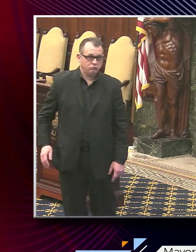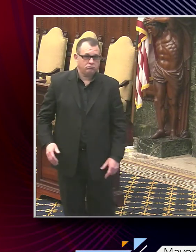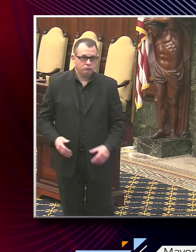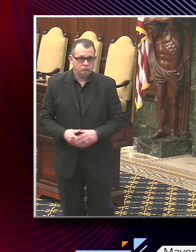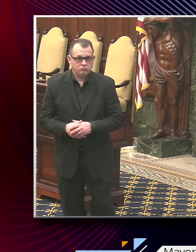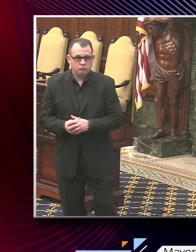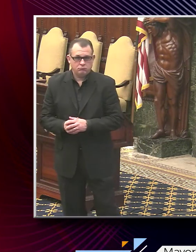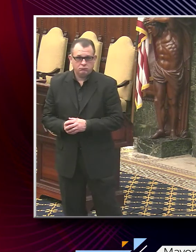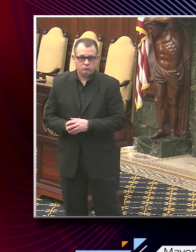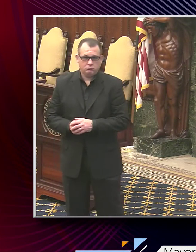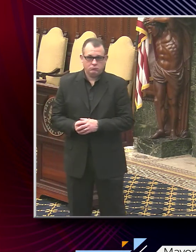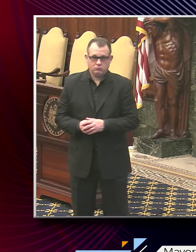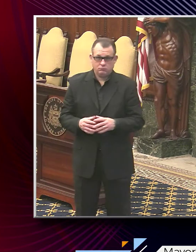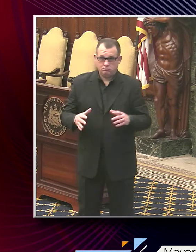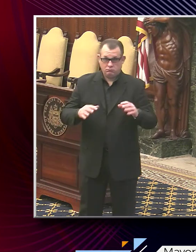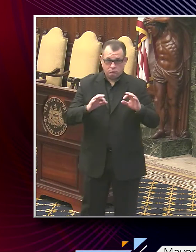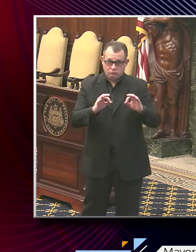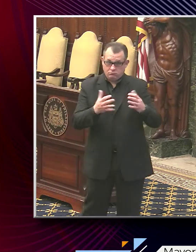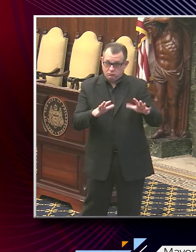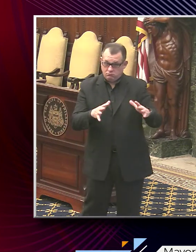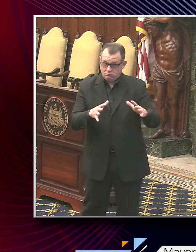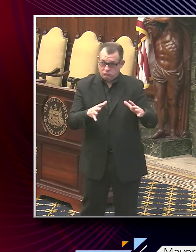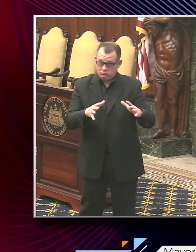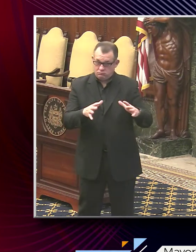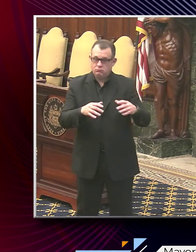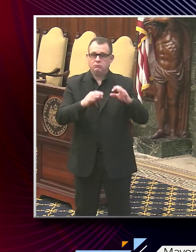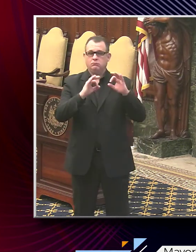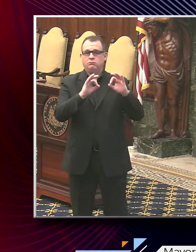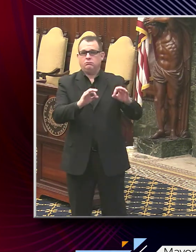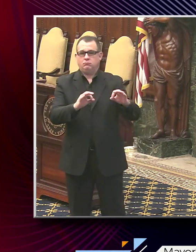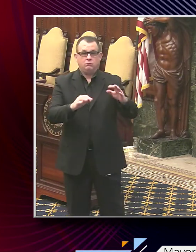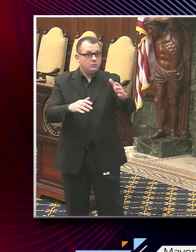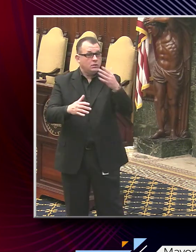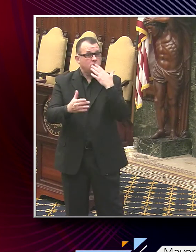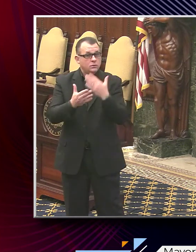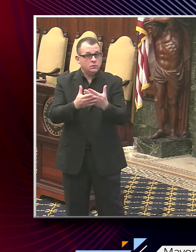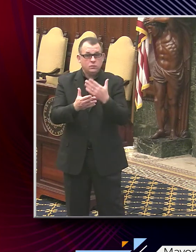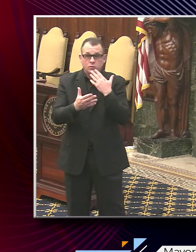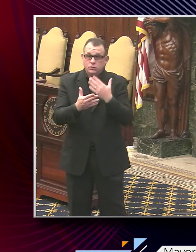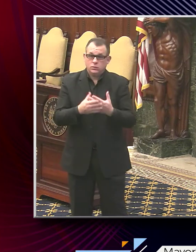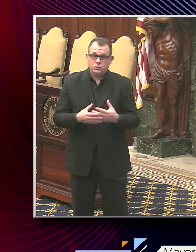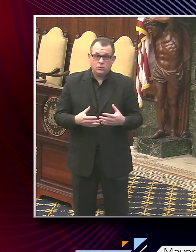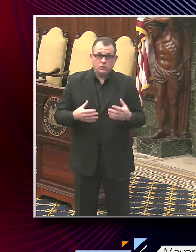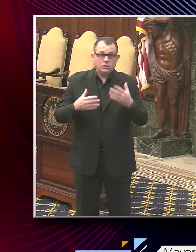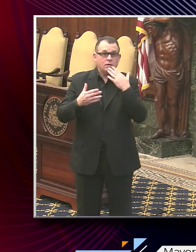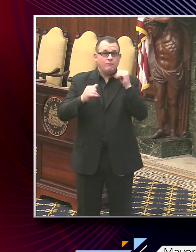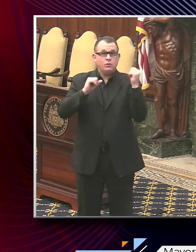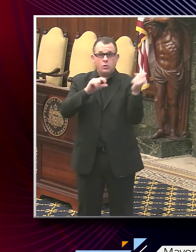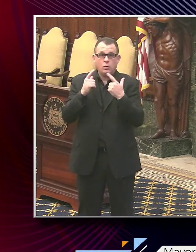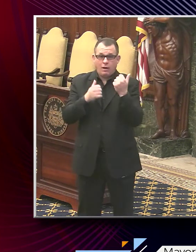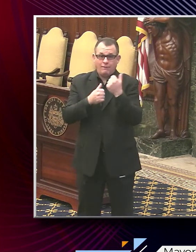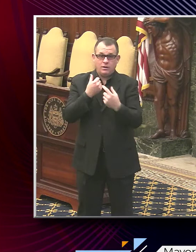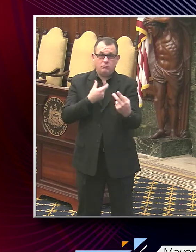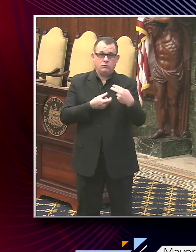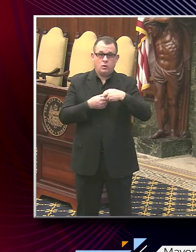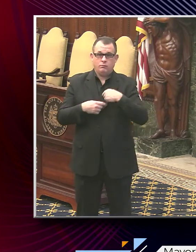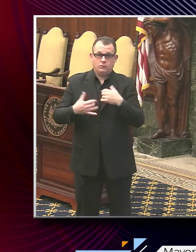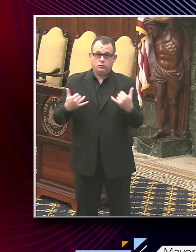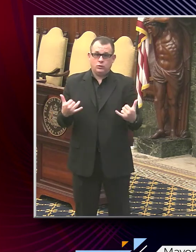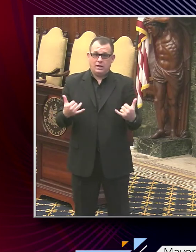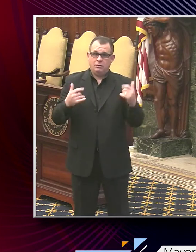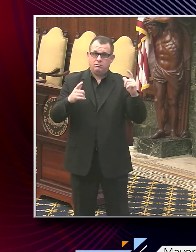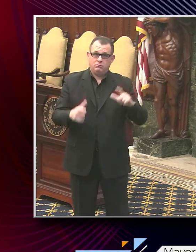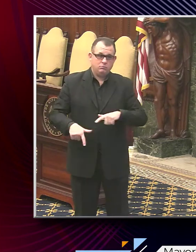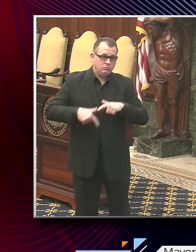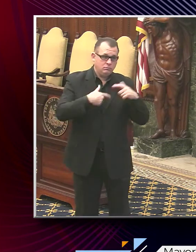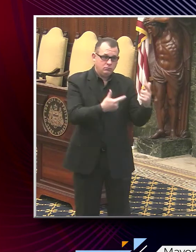Perla, are you all set? Yes. Very good. Thank you. And, uh, thank you everyone for joining us. We are now going to move